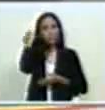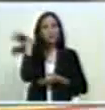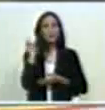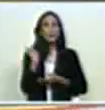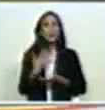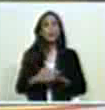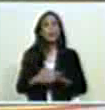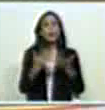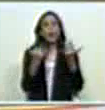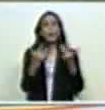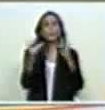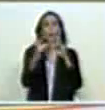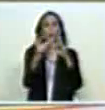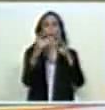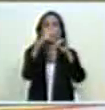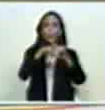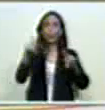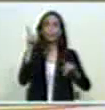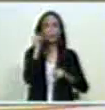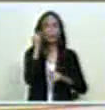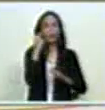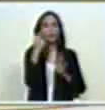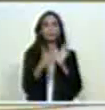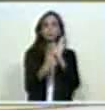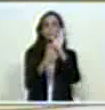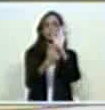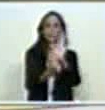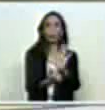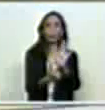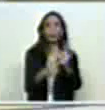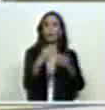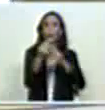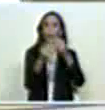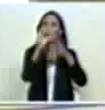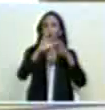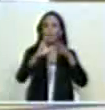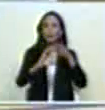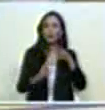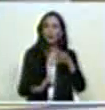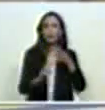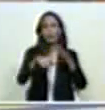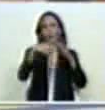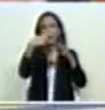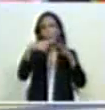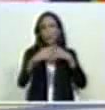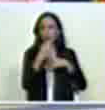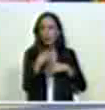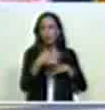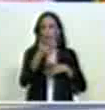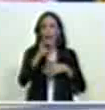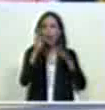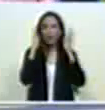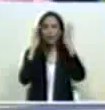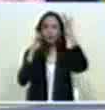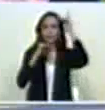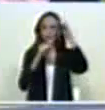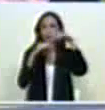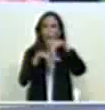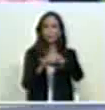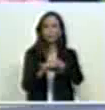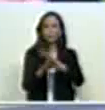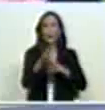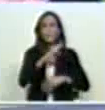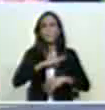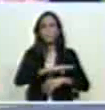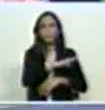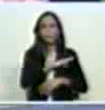carolinas estar en adelante sigue mostrando las cualidades y ventajas de este centro de atención inicial de